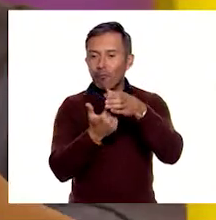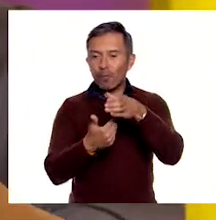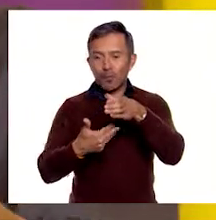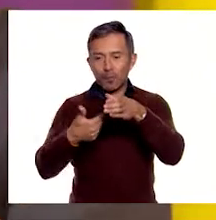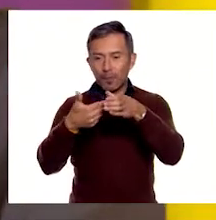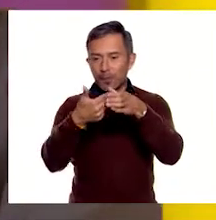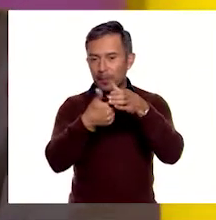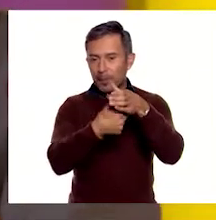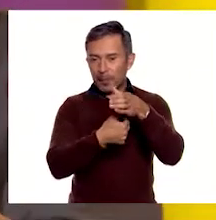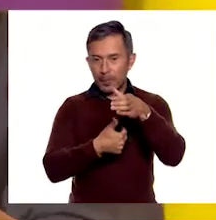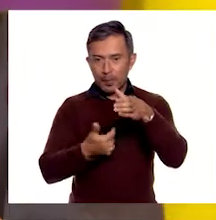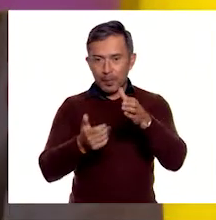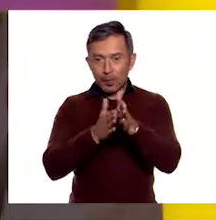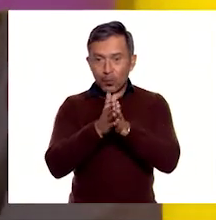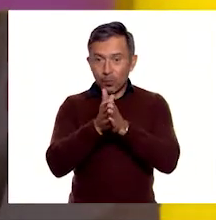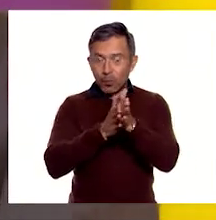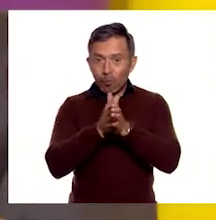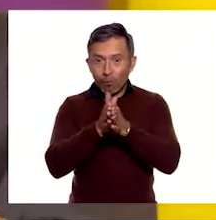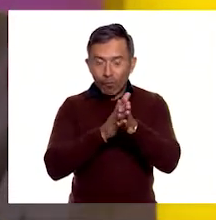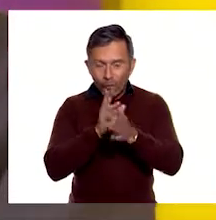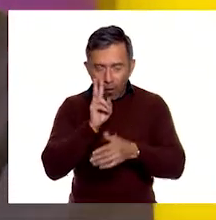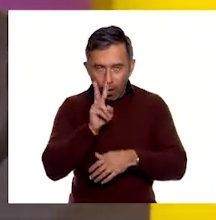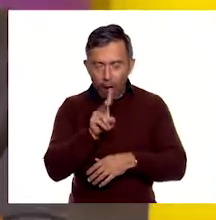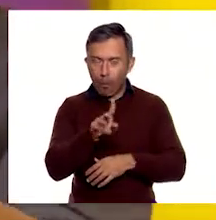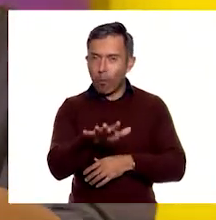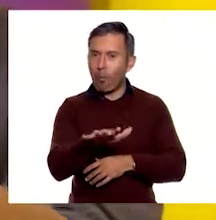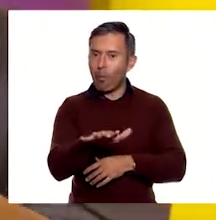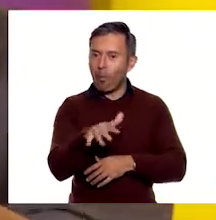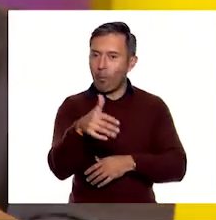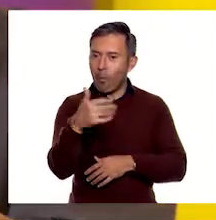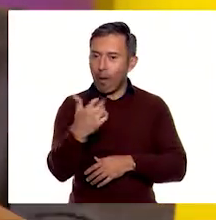ser que aparezcan en una sola.